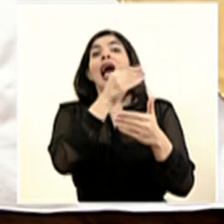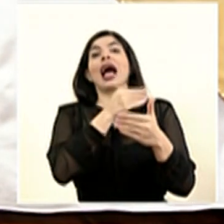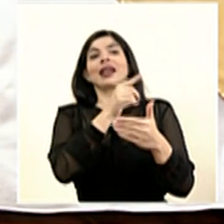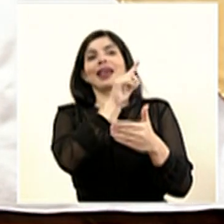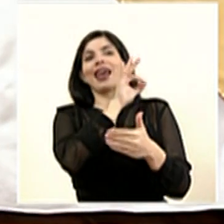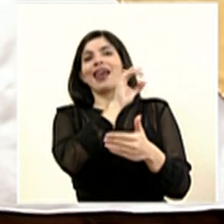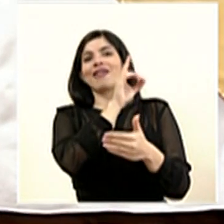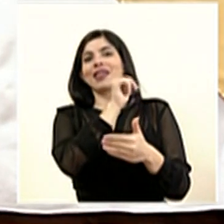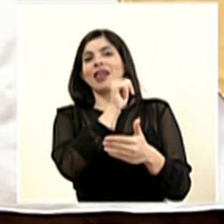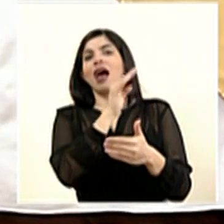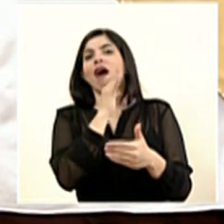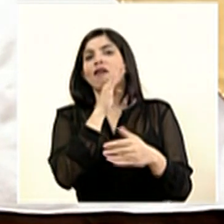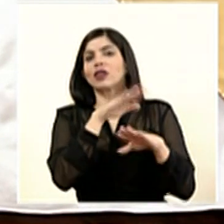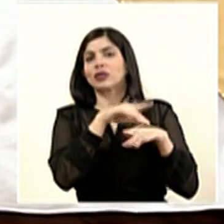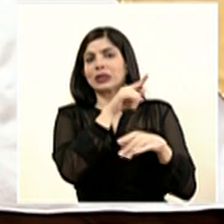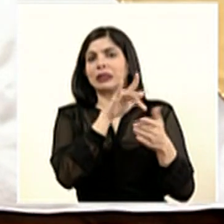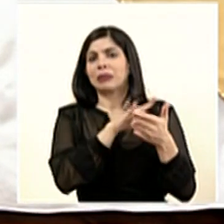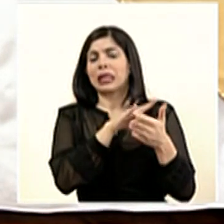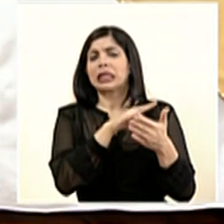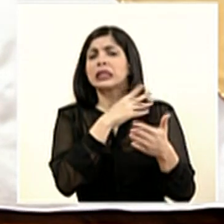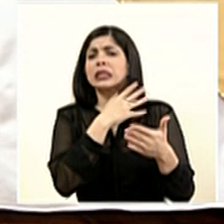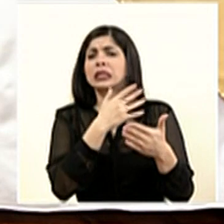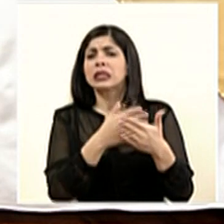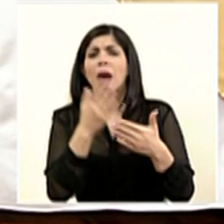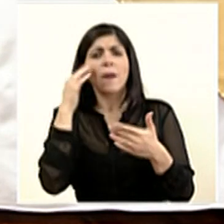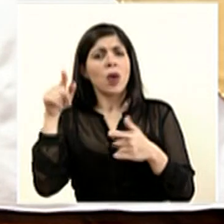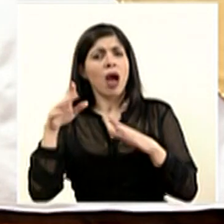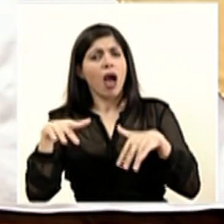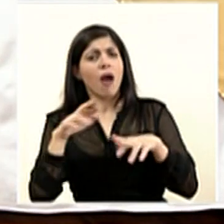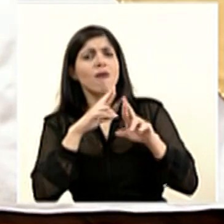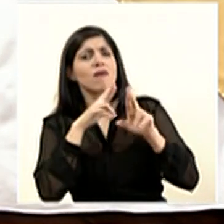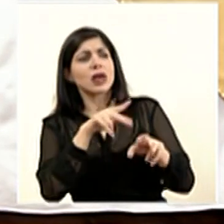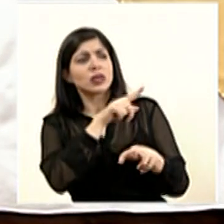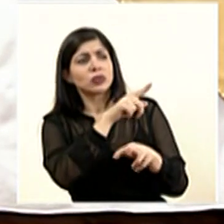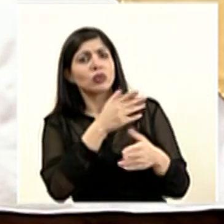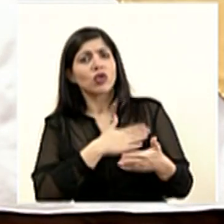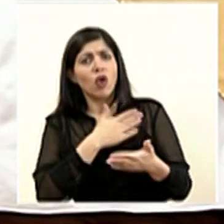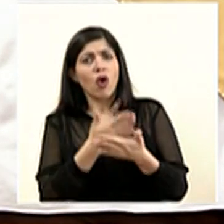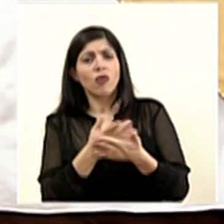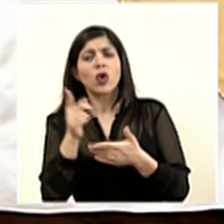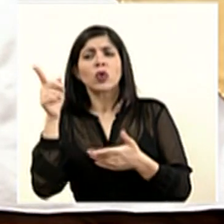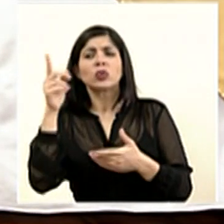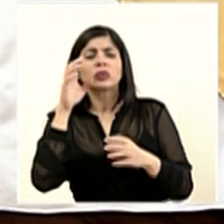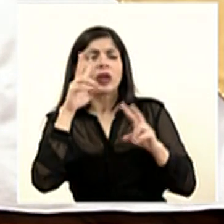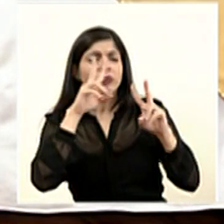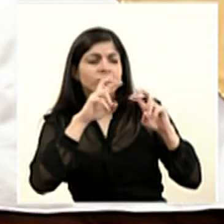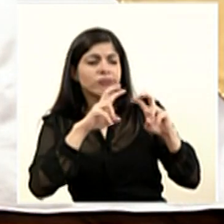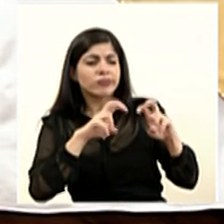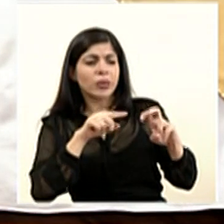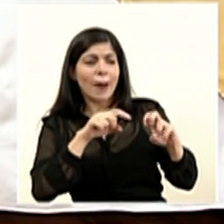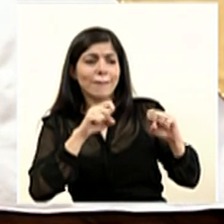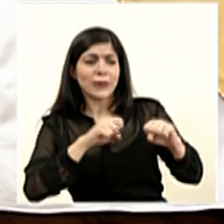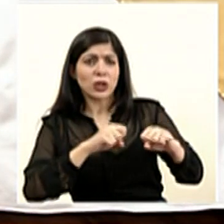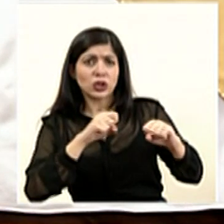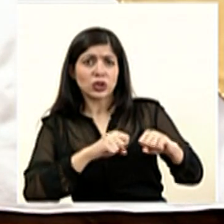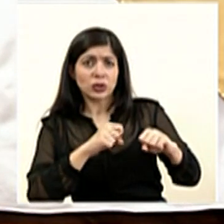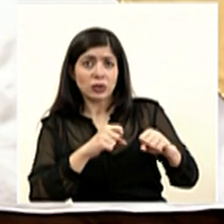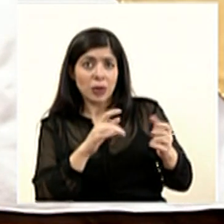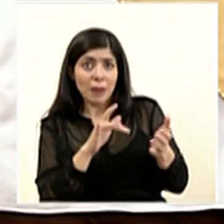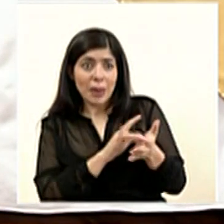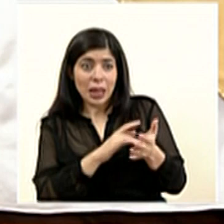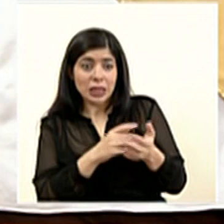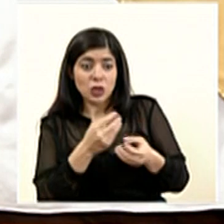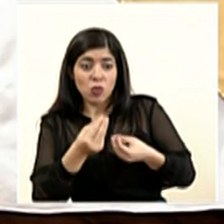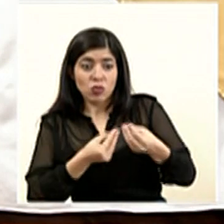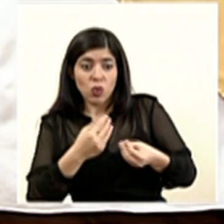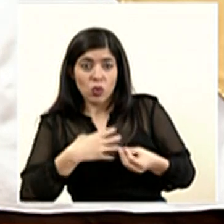este fármaco. ¿Por qué no se ha dado una respuesta a esa solicitud y cuál es su evaluación ante esta posibilidad de tener un medicamento